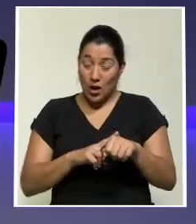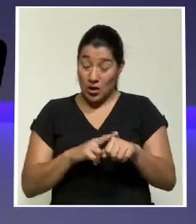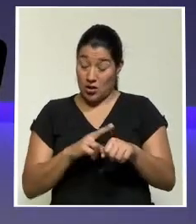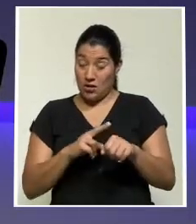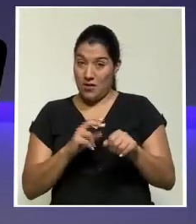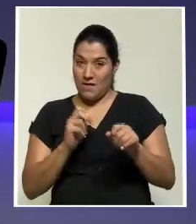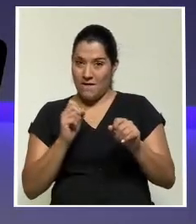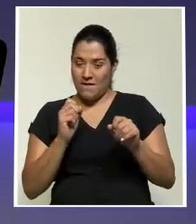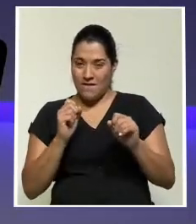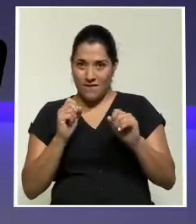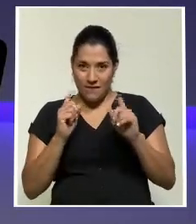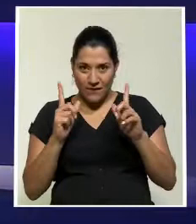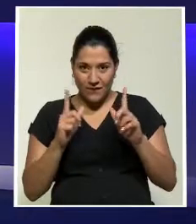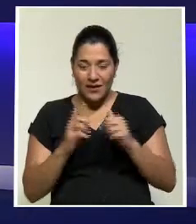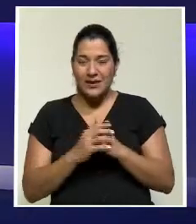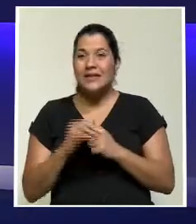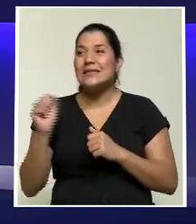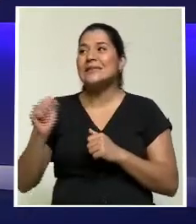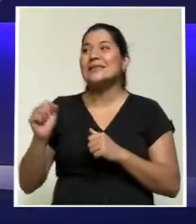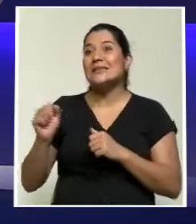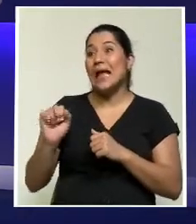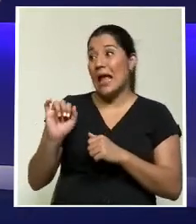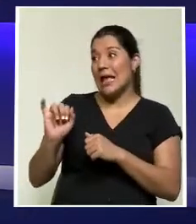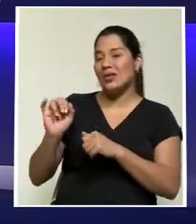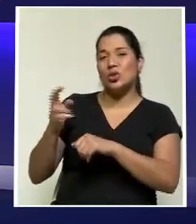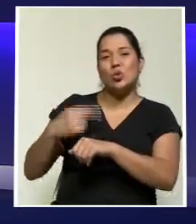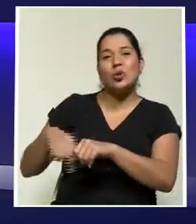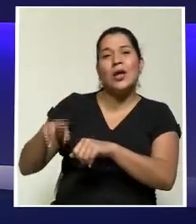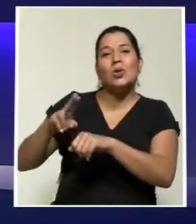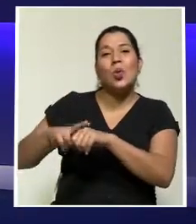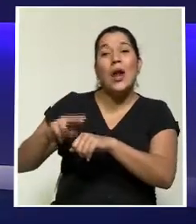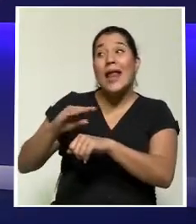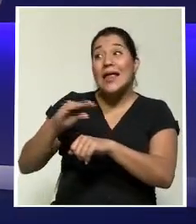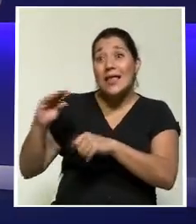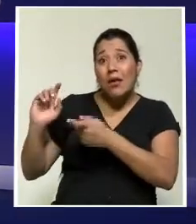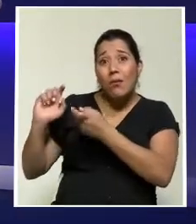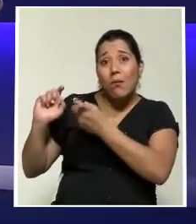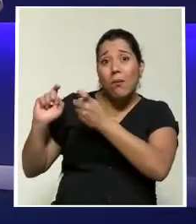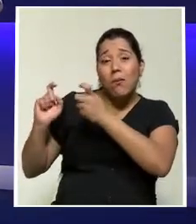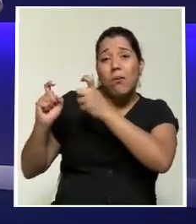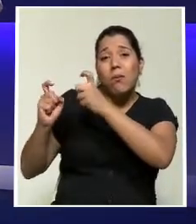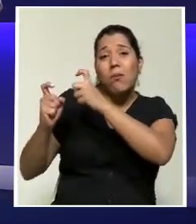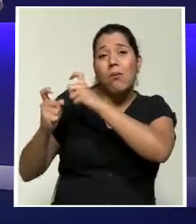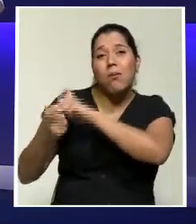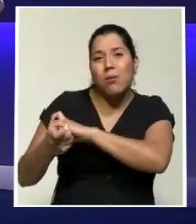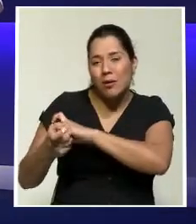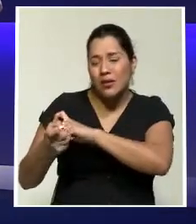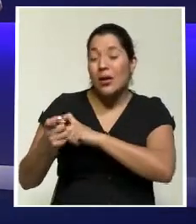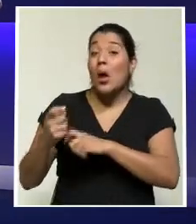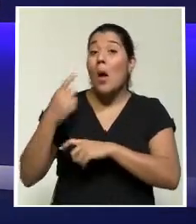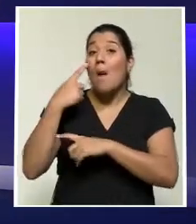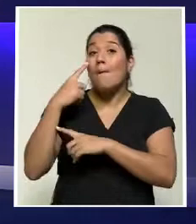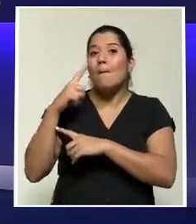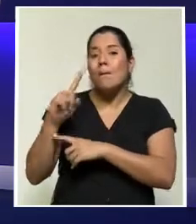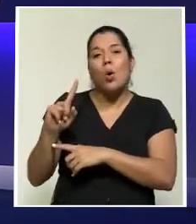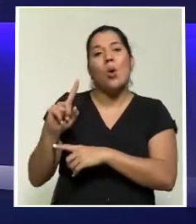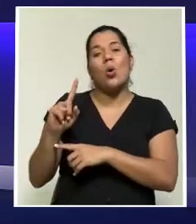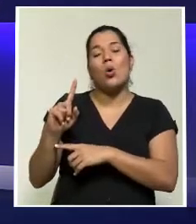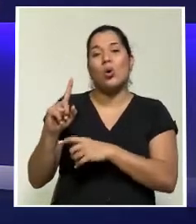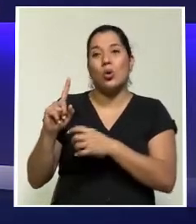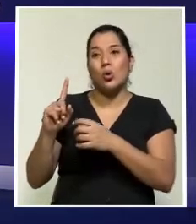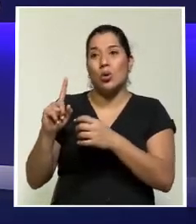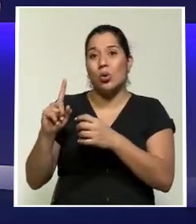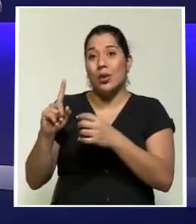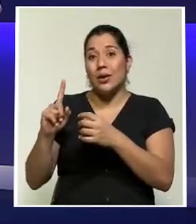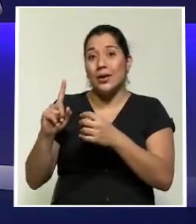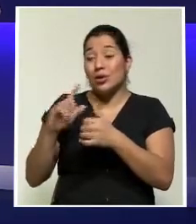fuerte. Un elemento natural y que ha ido evolucionando durante miles de años gracias justamente a la visión de abundancia de